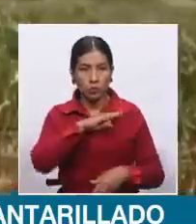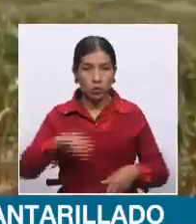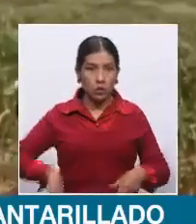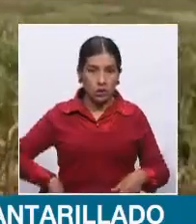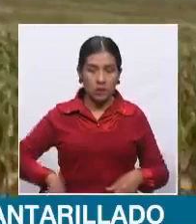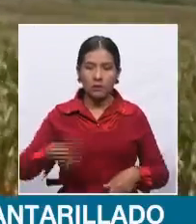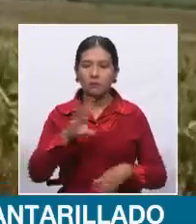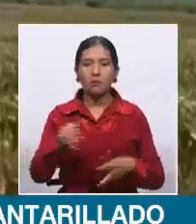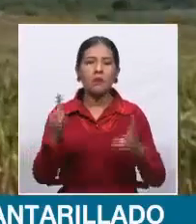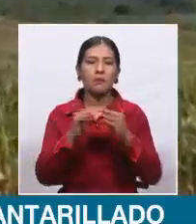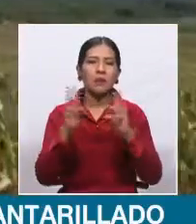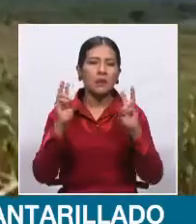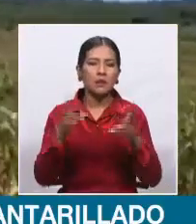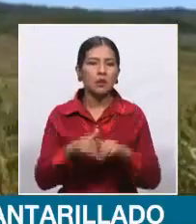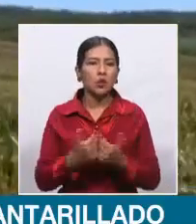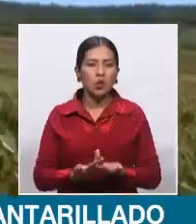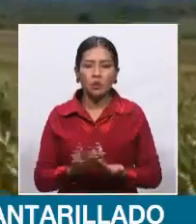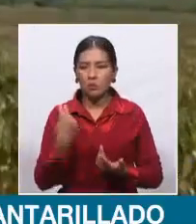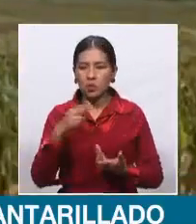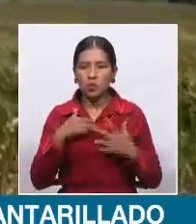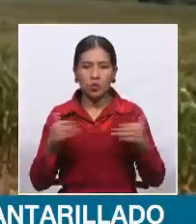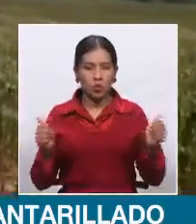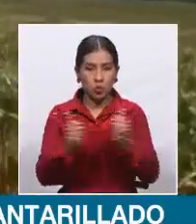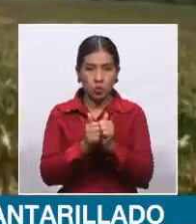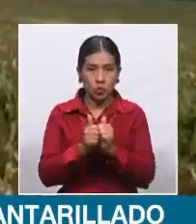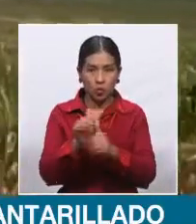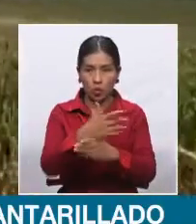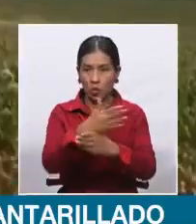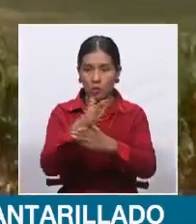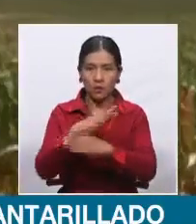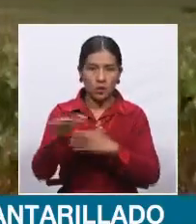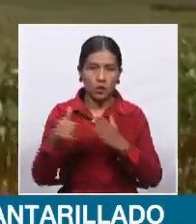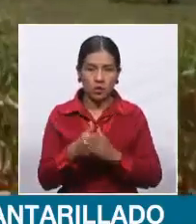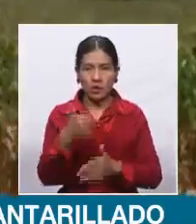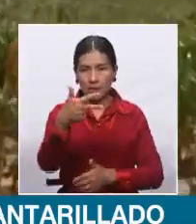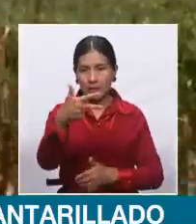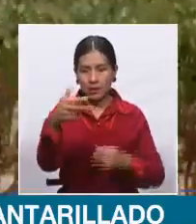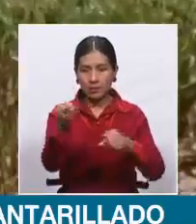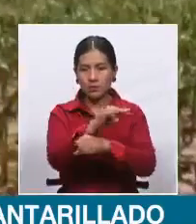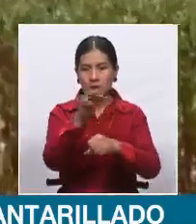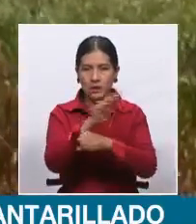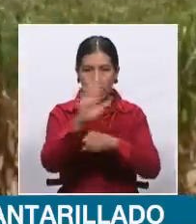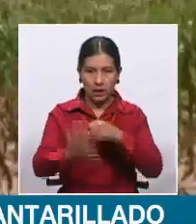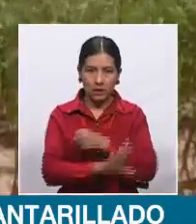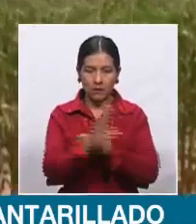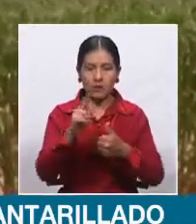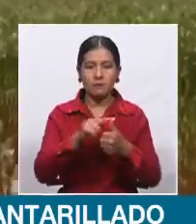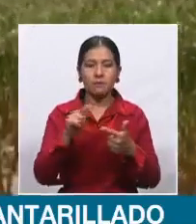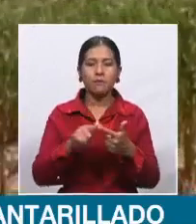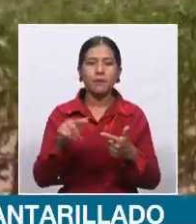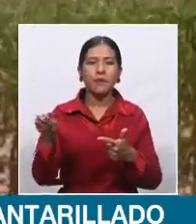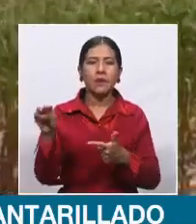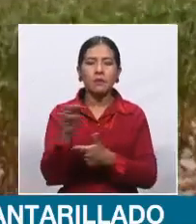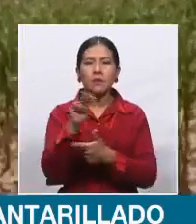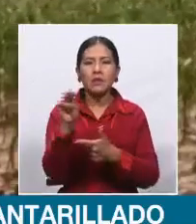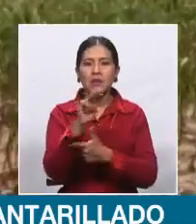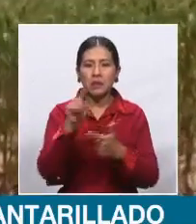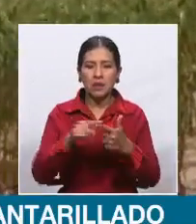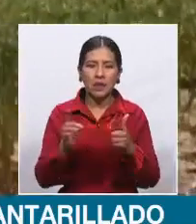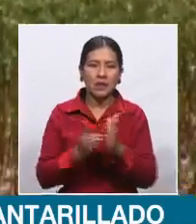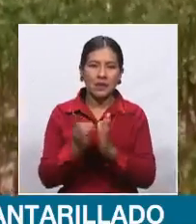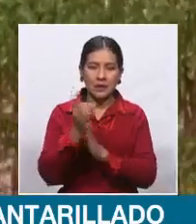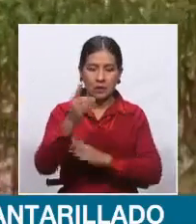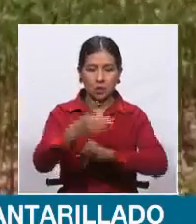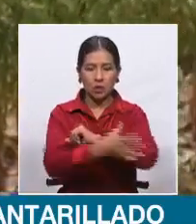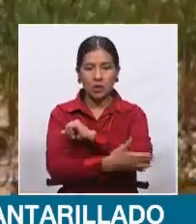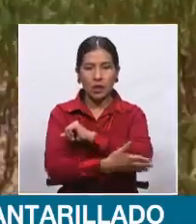nosotros, en colaboración con los tres ministerios, Ministerio de Defensa, Ministerio de Desarrollo Rural